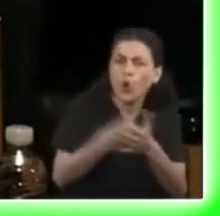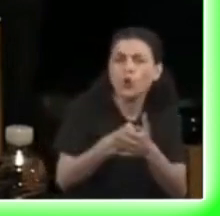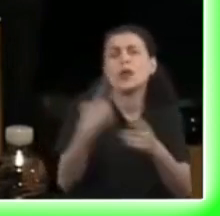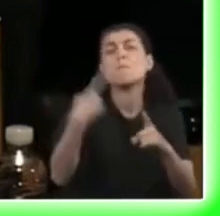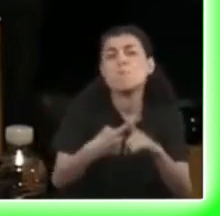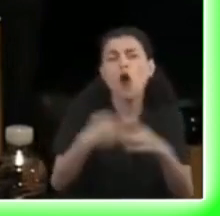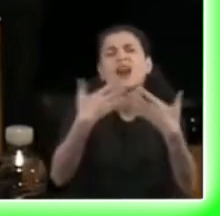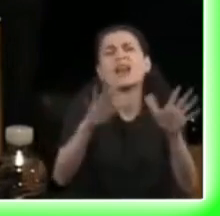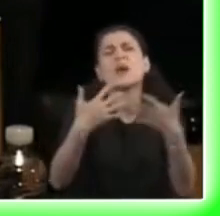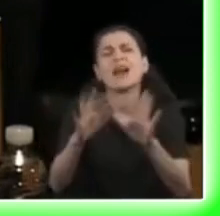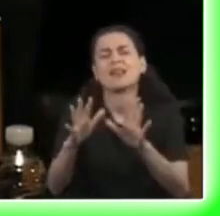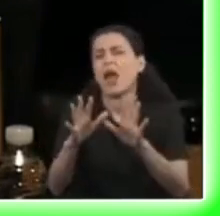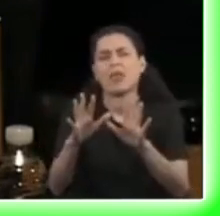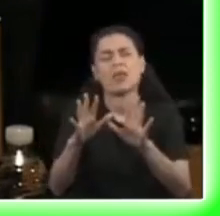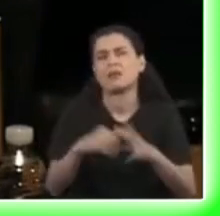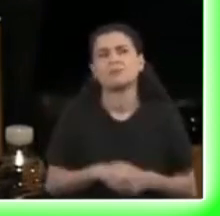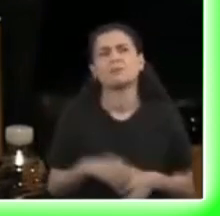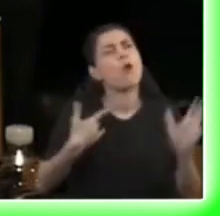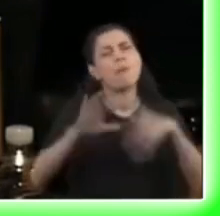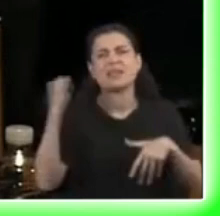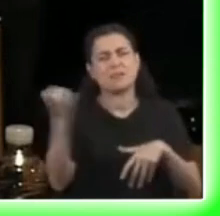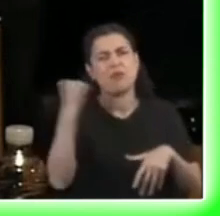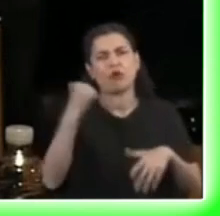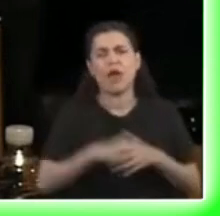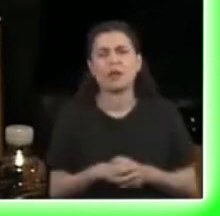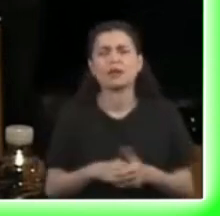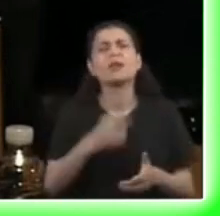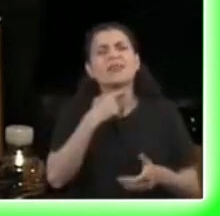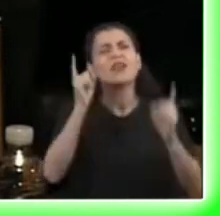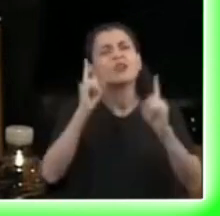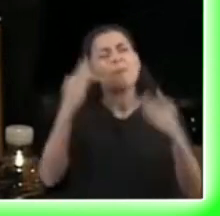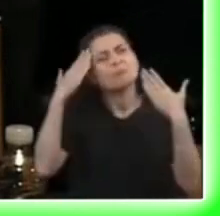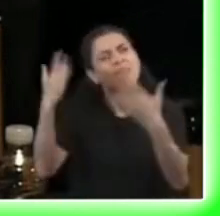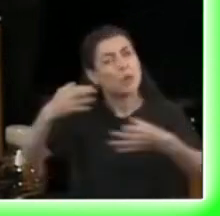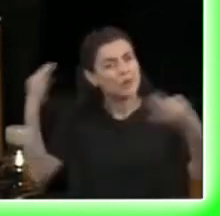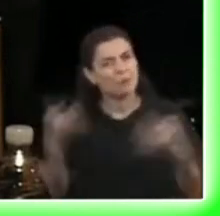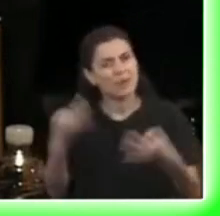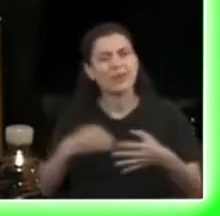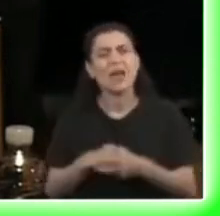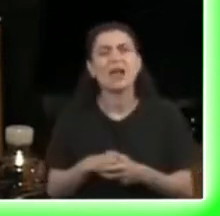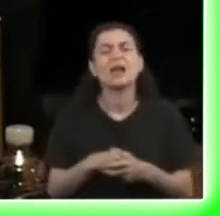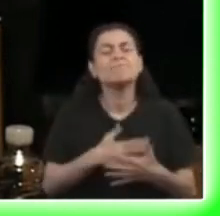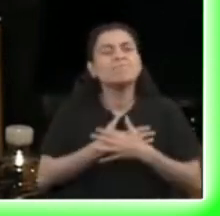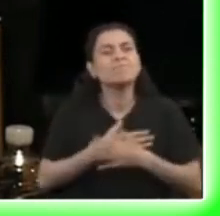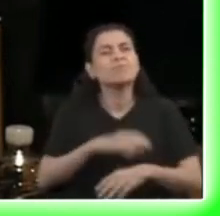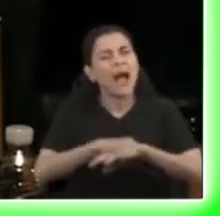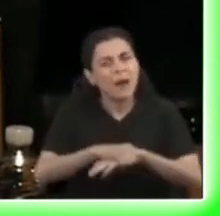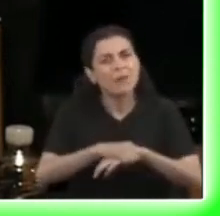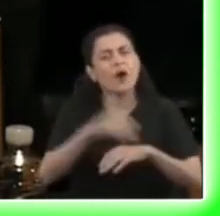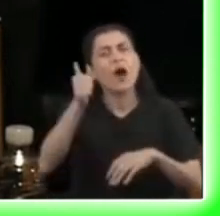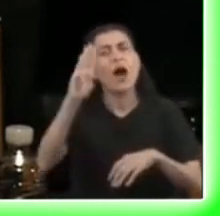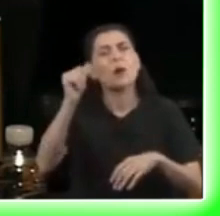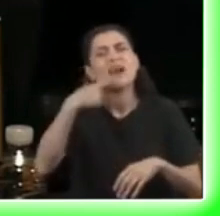es la lucha por la libertad. Y quiero dirigir un saludo especial a mi gran amigo, Santiago